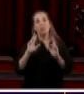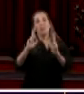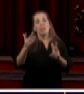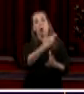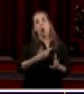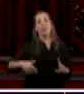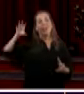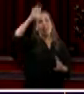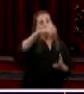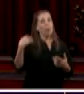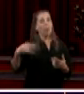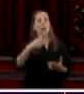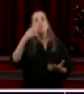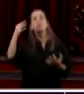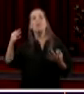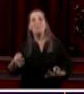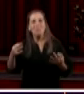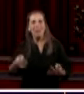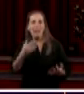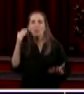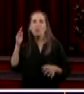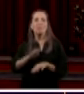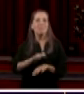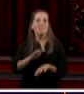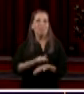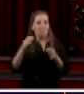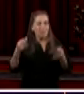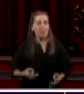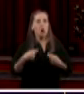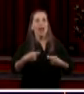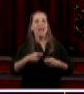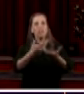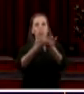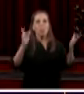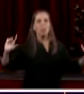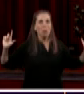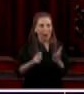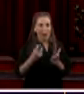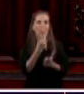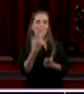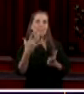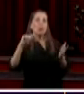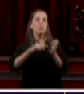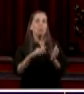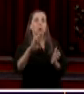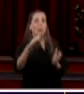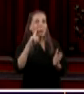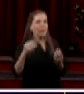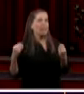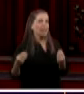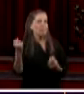25 puntos del producto si ese es el recorrido efectivamente le faltan casi 10 puntos al producto y 10 puntos de un producto de